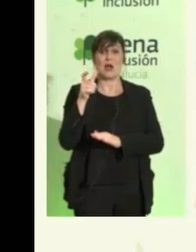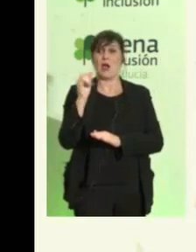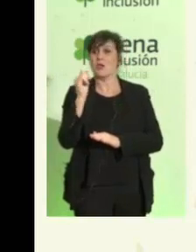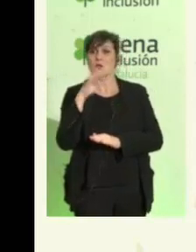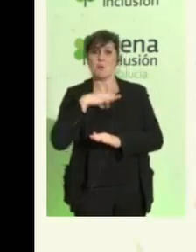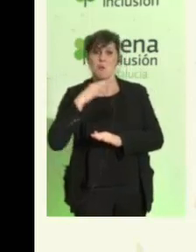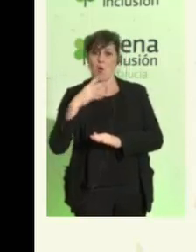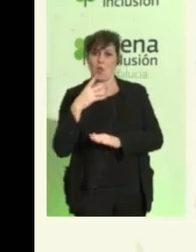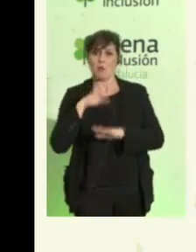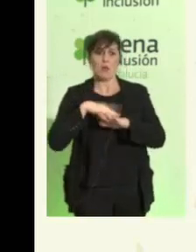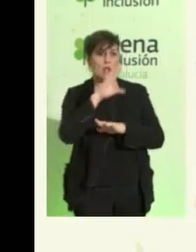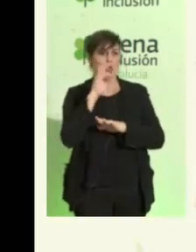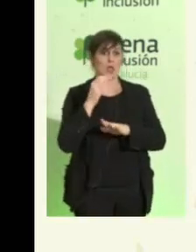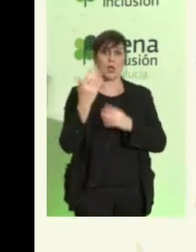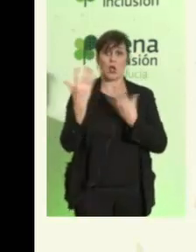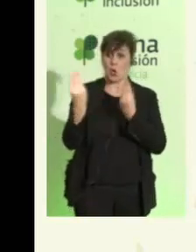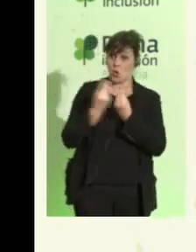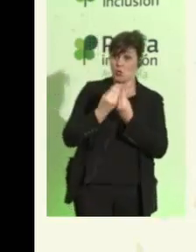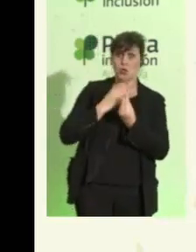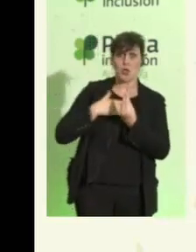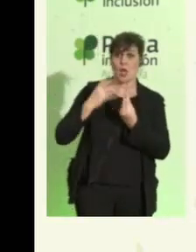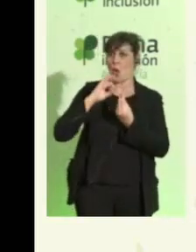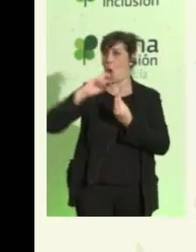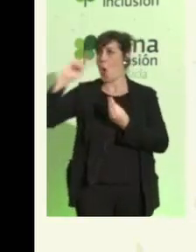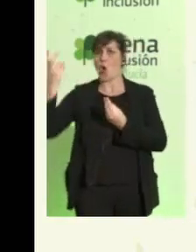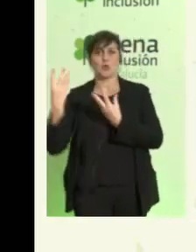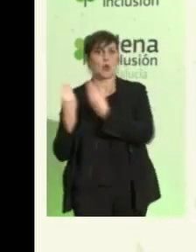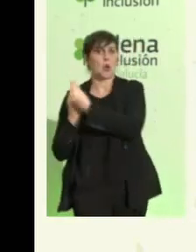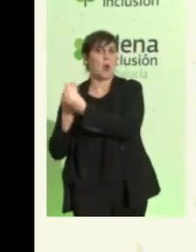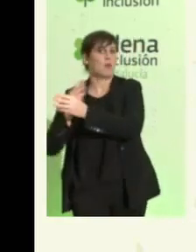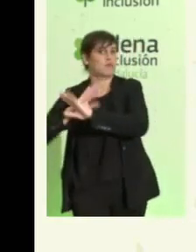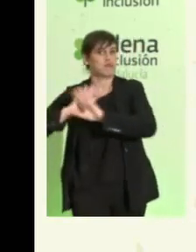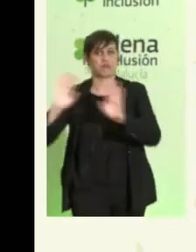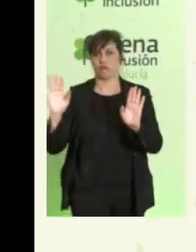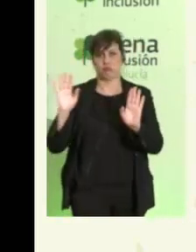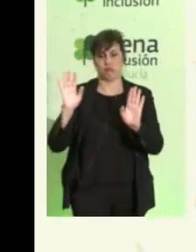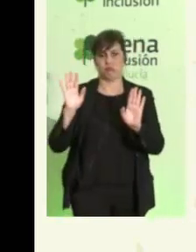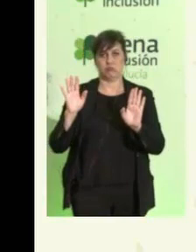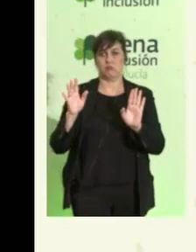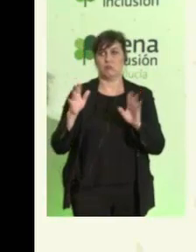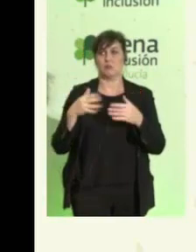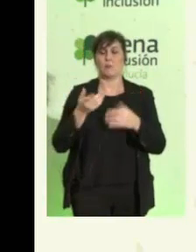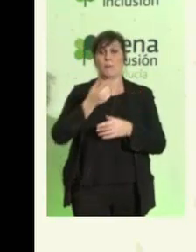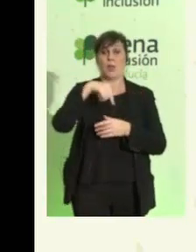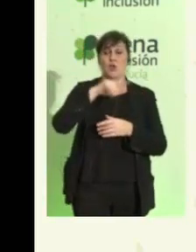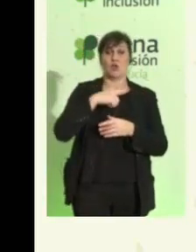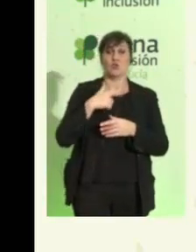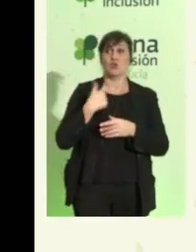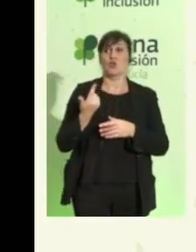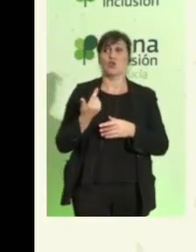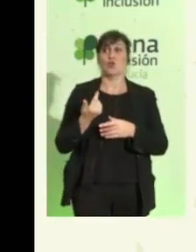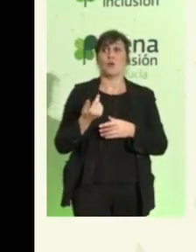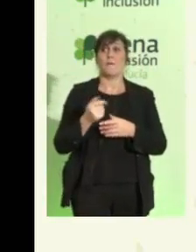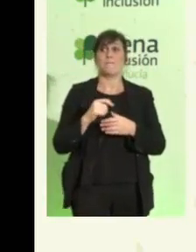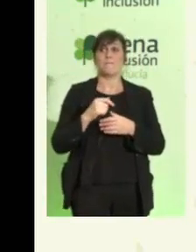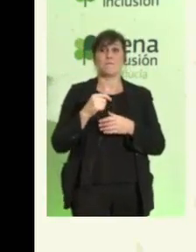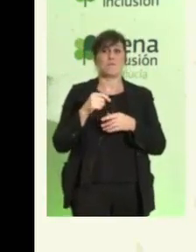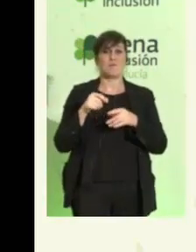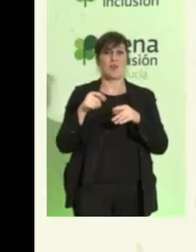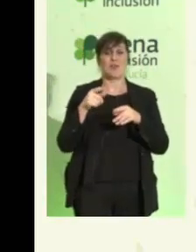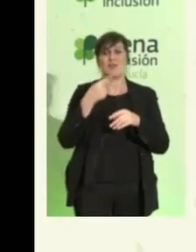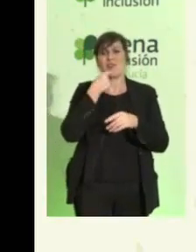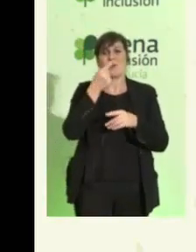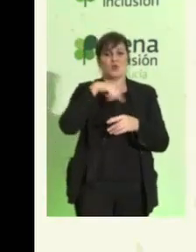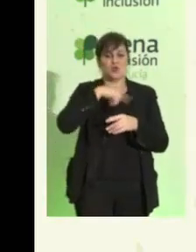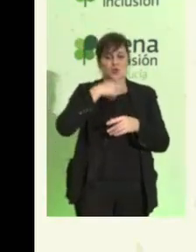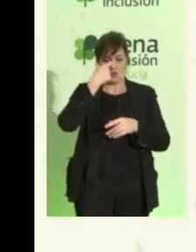si queríamos. La segunda cuestión que queríamos era que nosotros llamamos asistentes personales, de donde yo